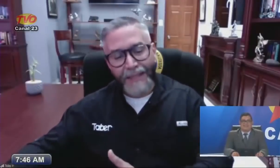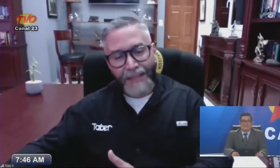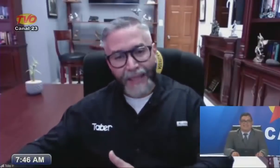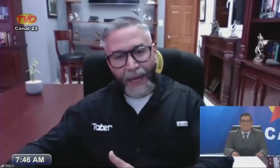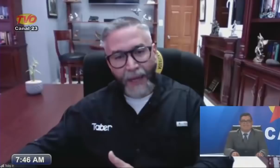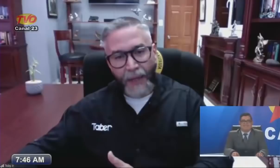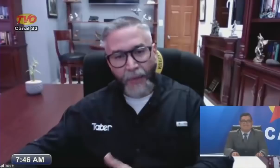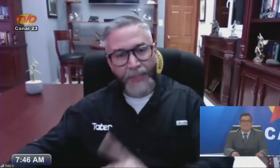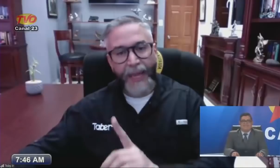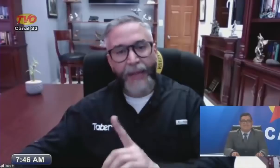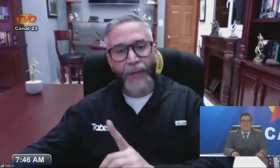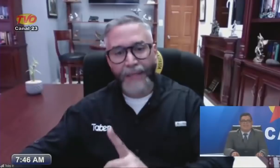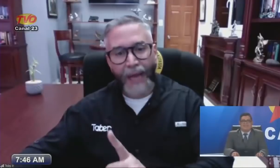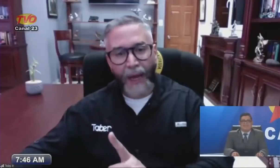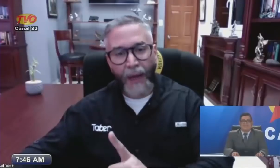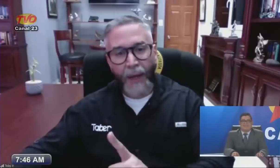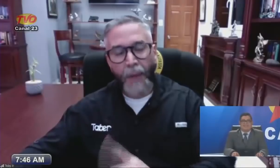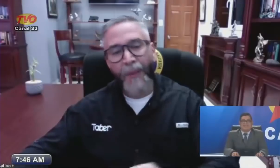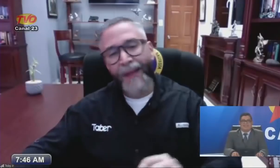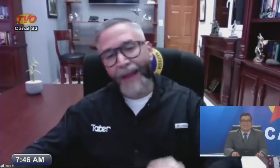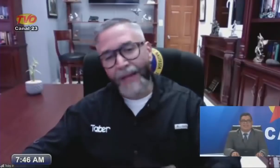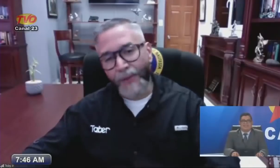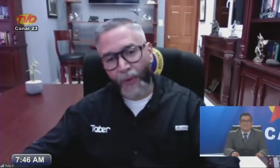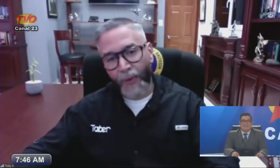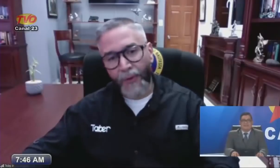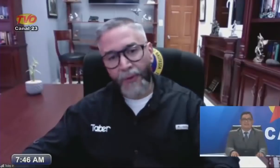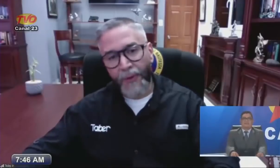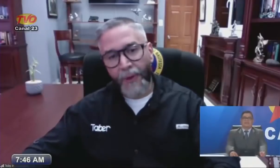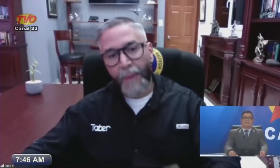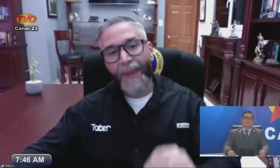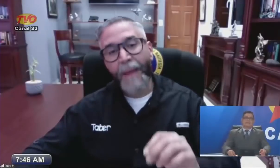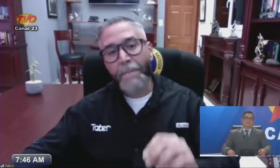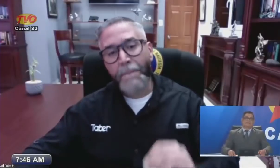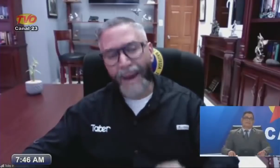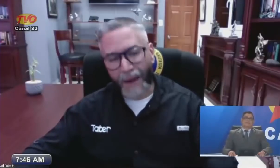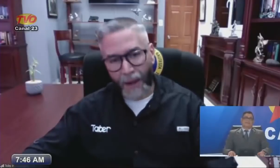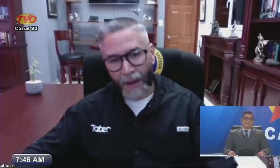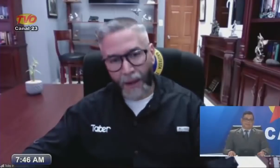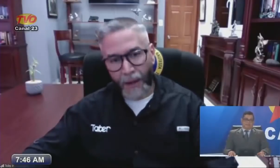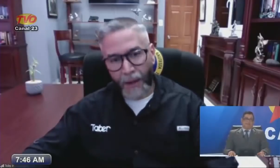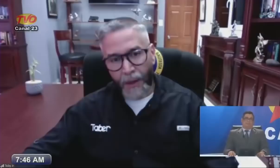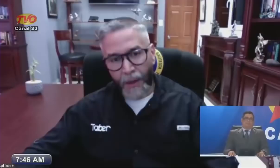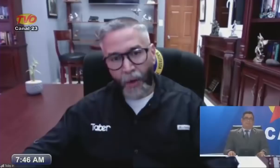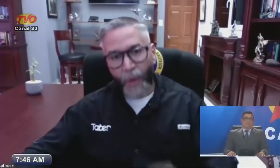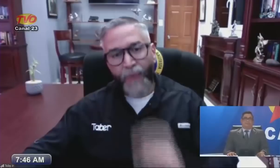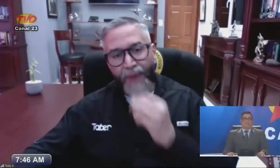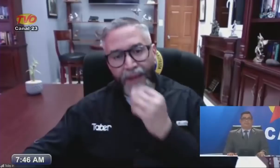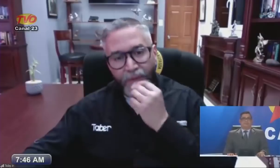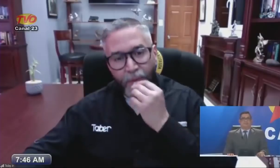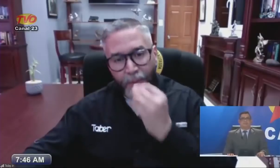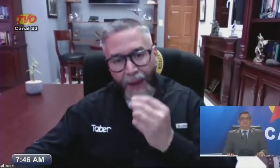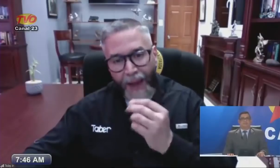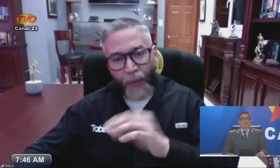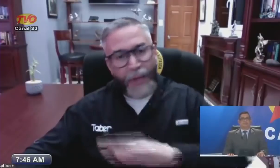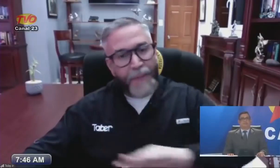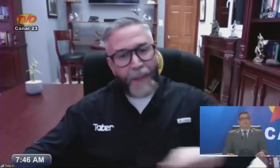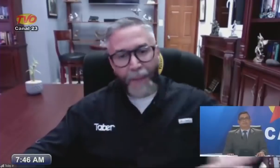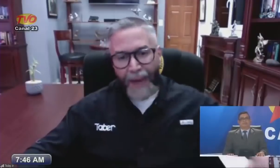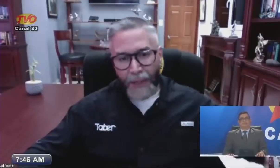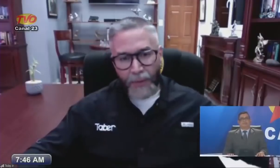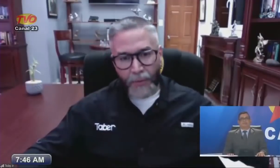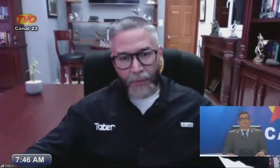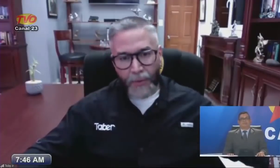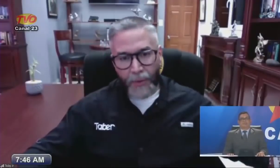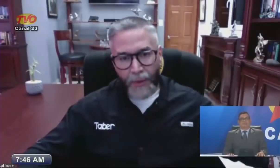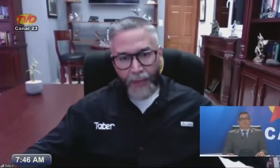antes hacía no es que ya no las haga me dan asco me dan pena confieso mi pecado y me